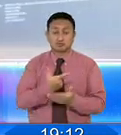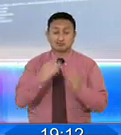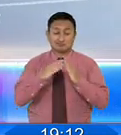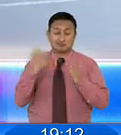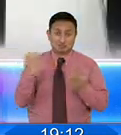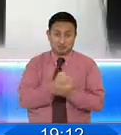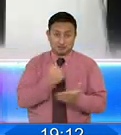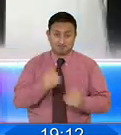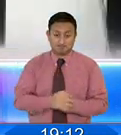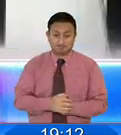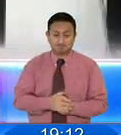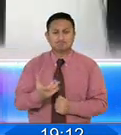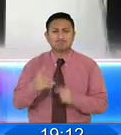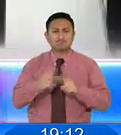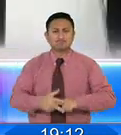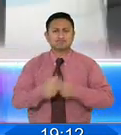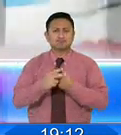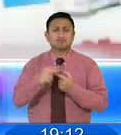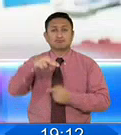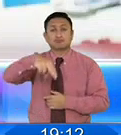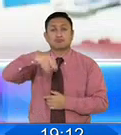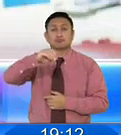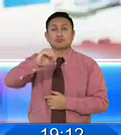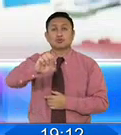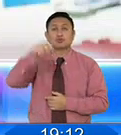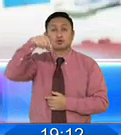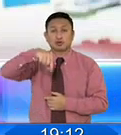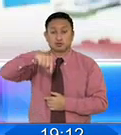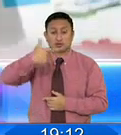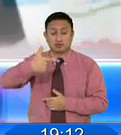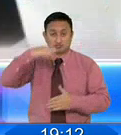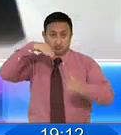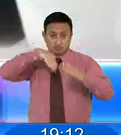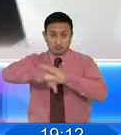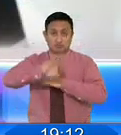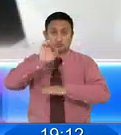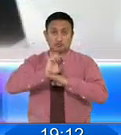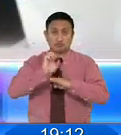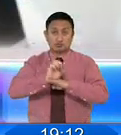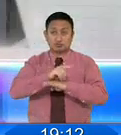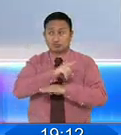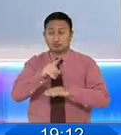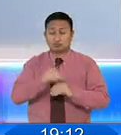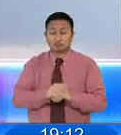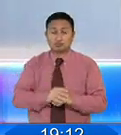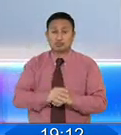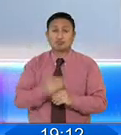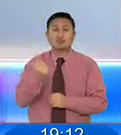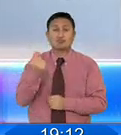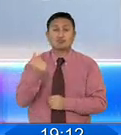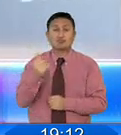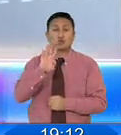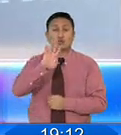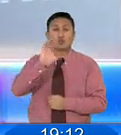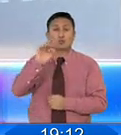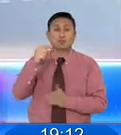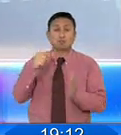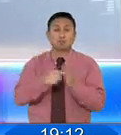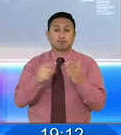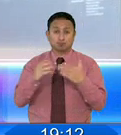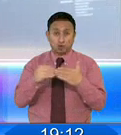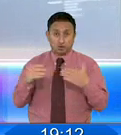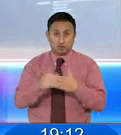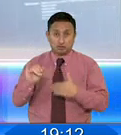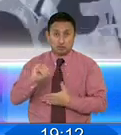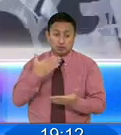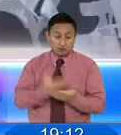hecho inició cuando Noé S. intentó introducir al Ecuador por frontera una fuerte suma de dinero que no pudo